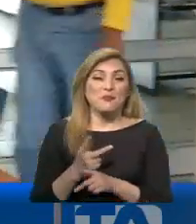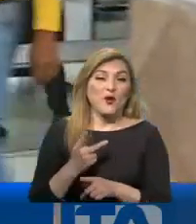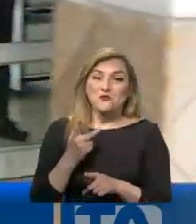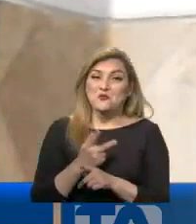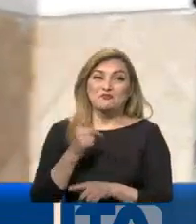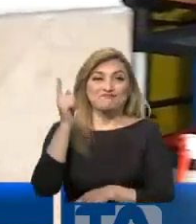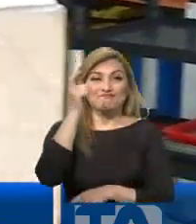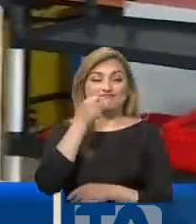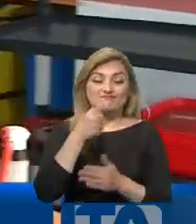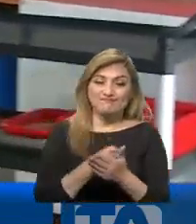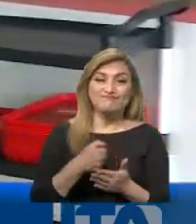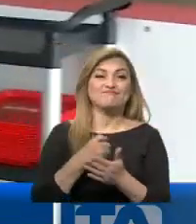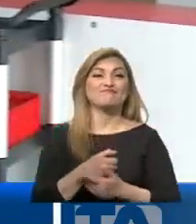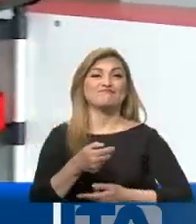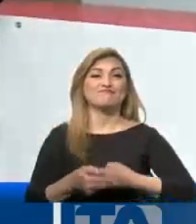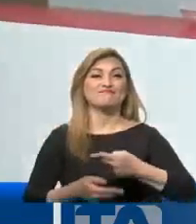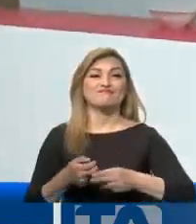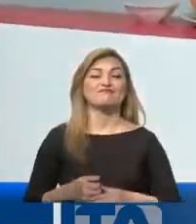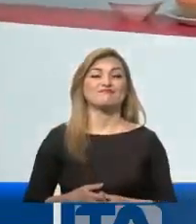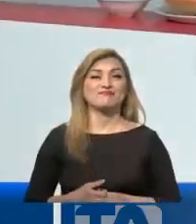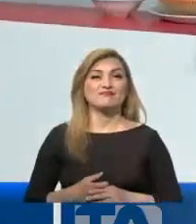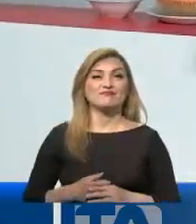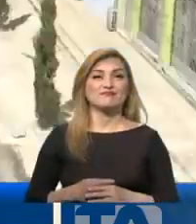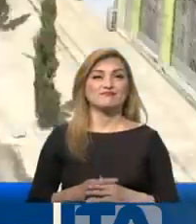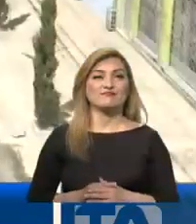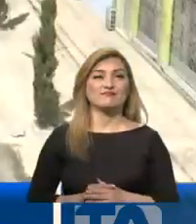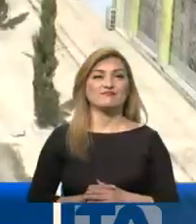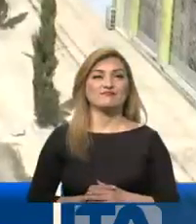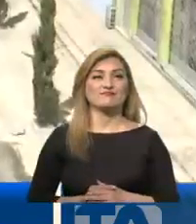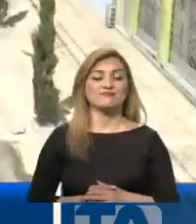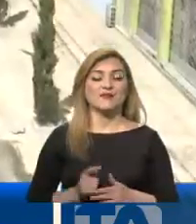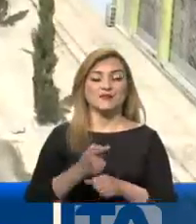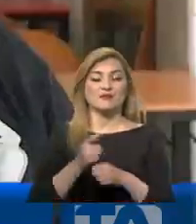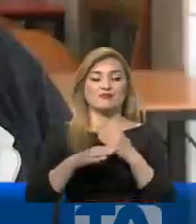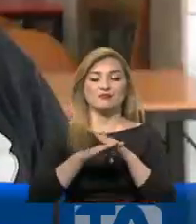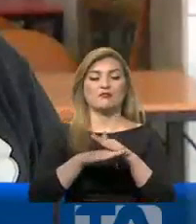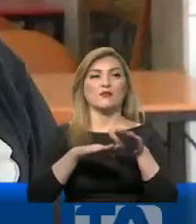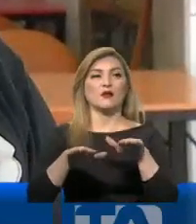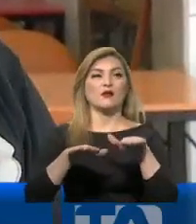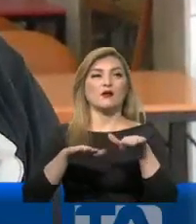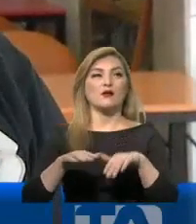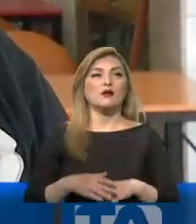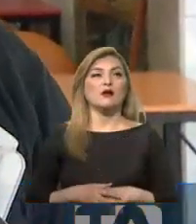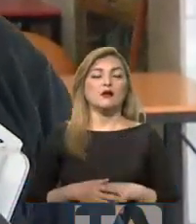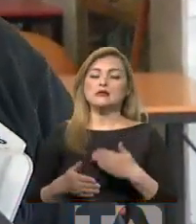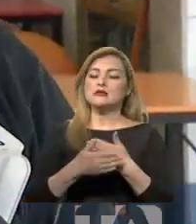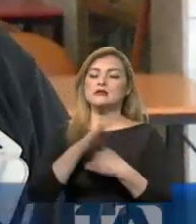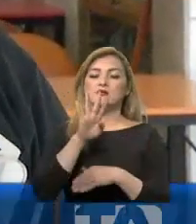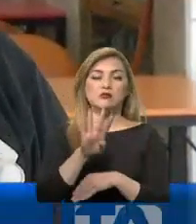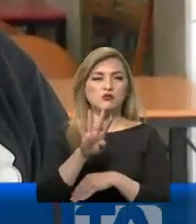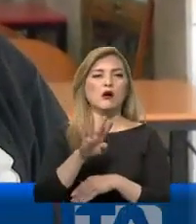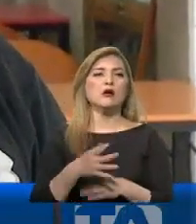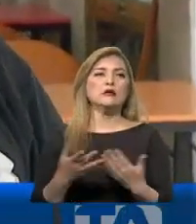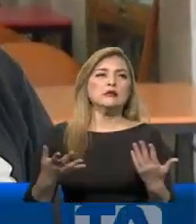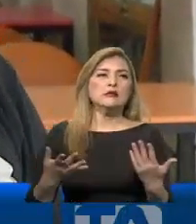más difícil sacar adelante su negocio, más aún cuando incrementan las restricciones de movilidad. Estamos cerrando a las 4, no hay